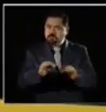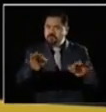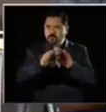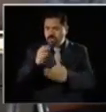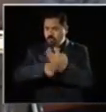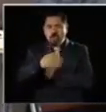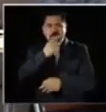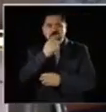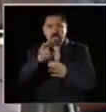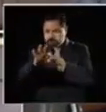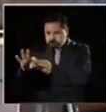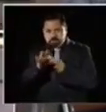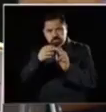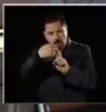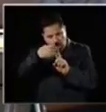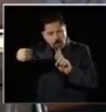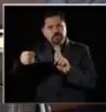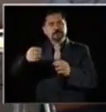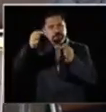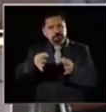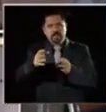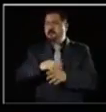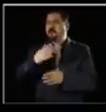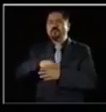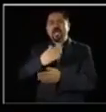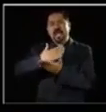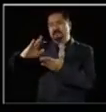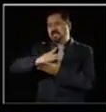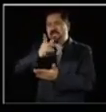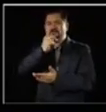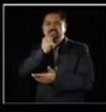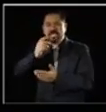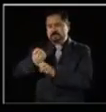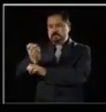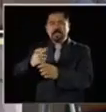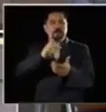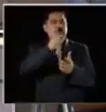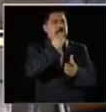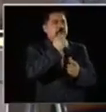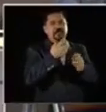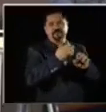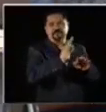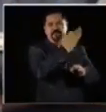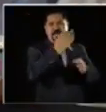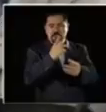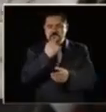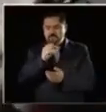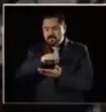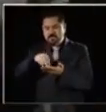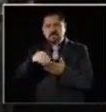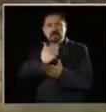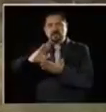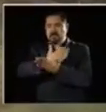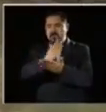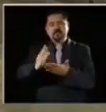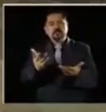las policías. La policía municipal por un lado, la estatal por otro y la federal por otra. Pues ¿cuándo vamos a poder hacer algo? Nunca. Muchas gracias,